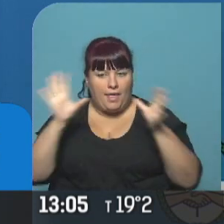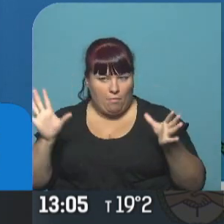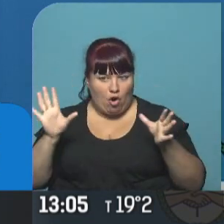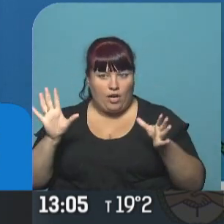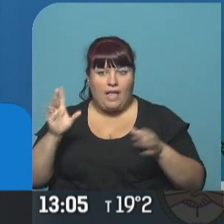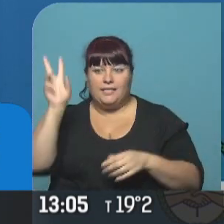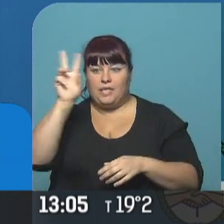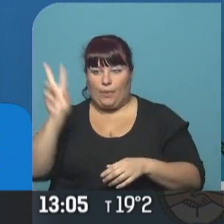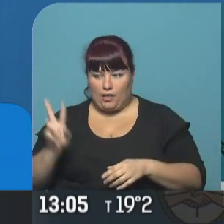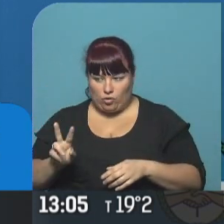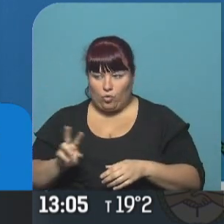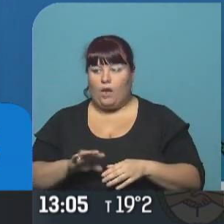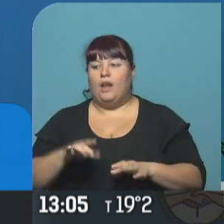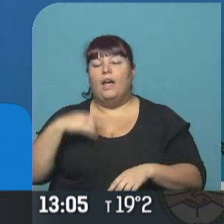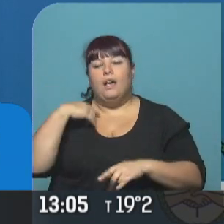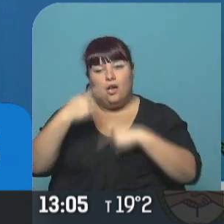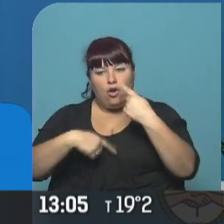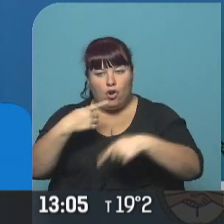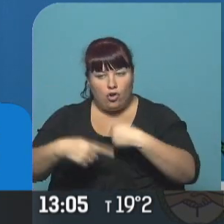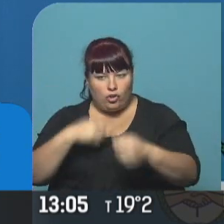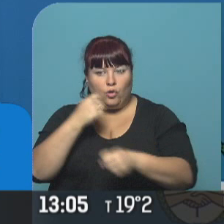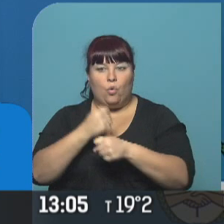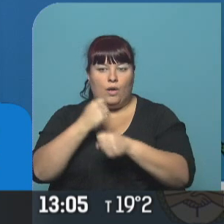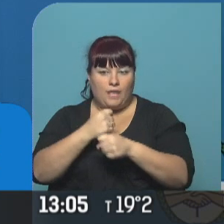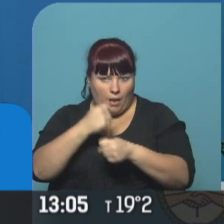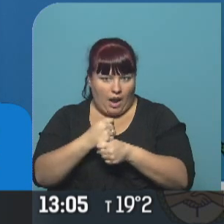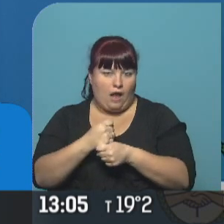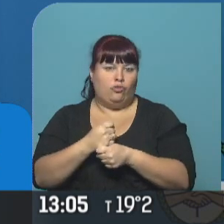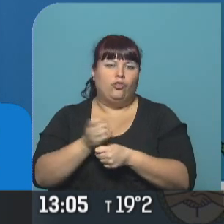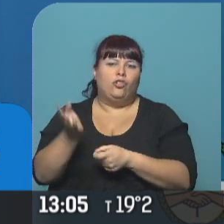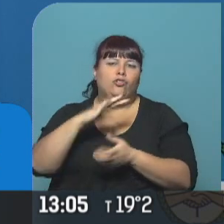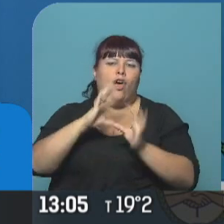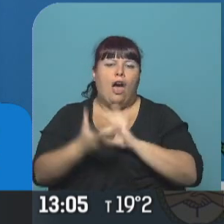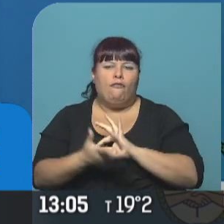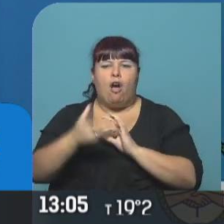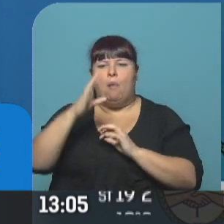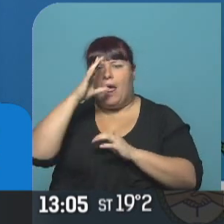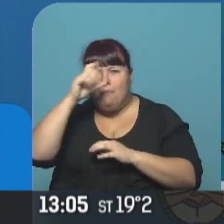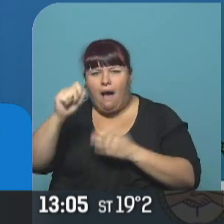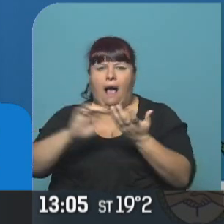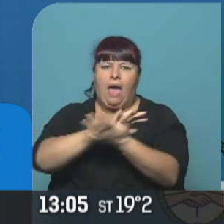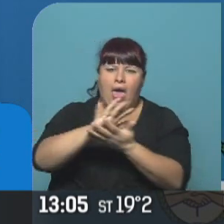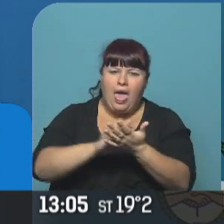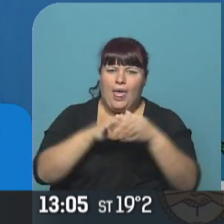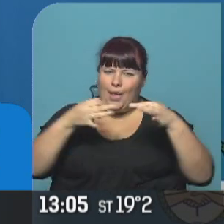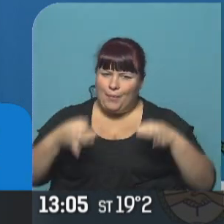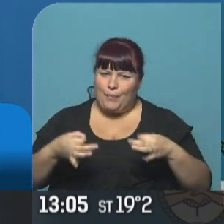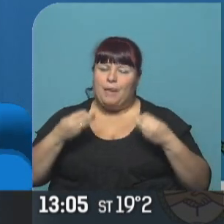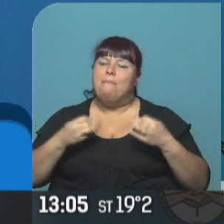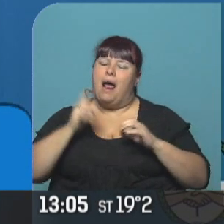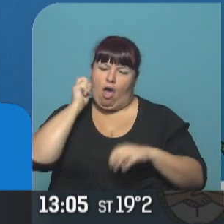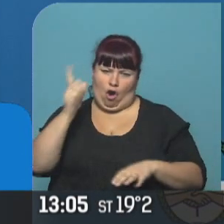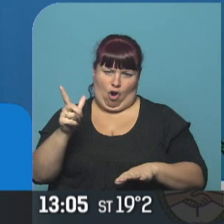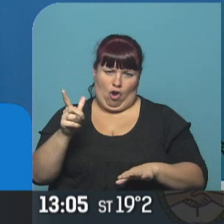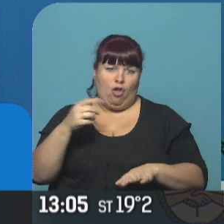democracia en Venezuela. Tenemos que seguir trabajando en todos los campos de la diplomacia para lograr que esto suceda,